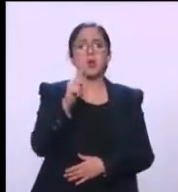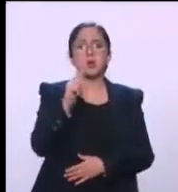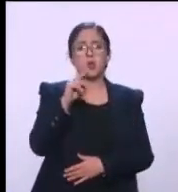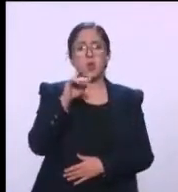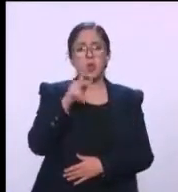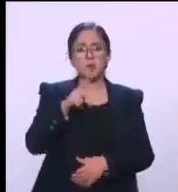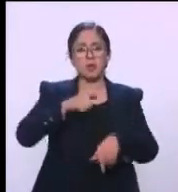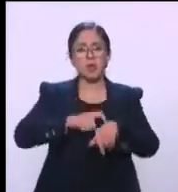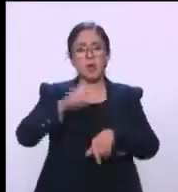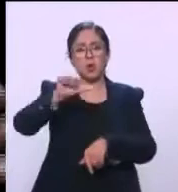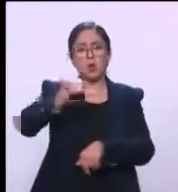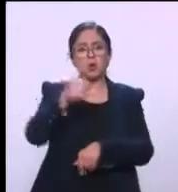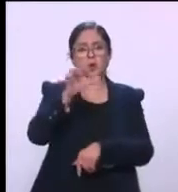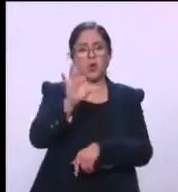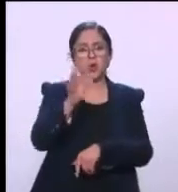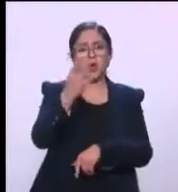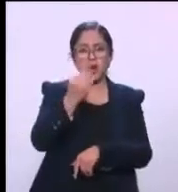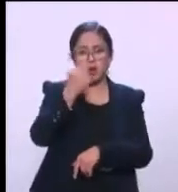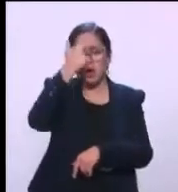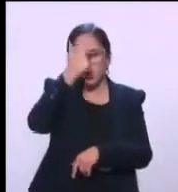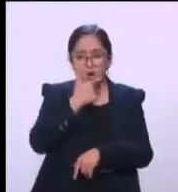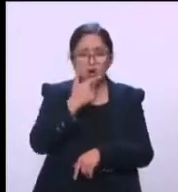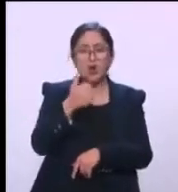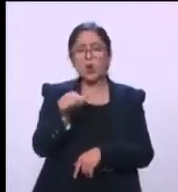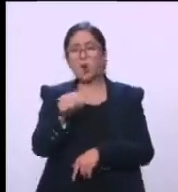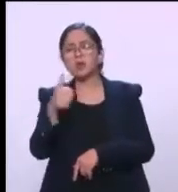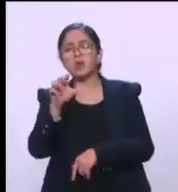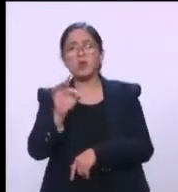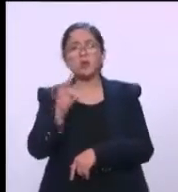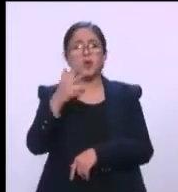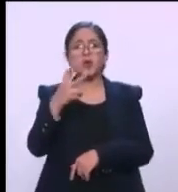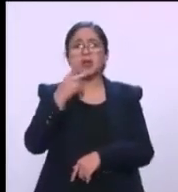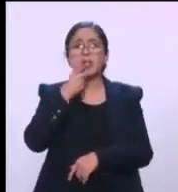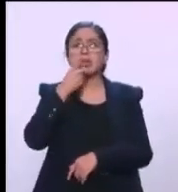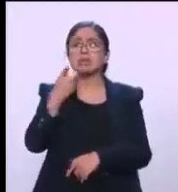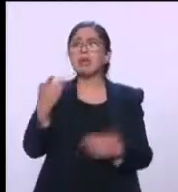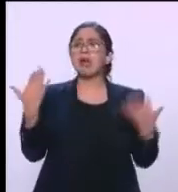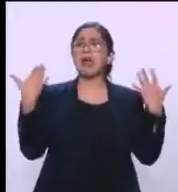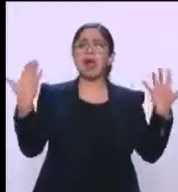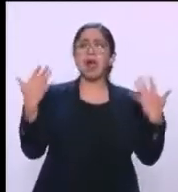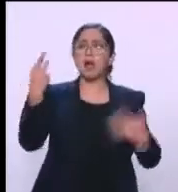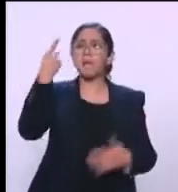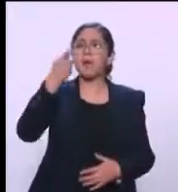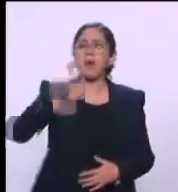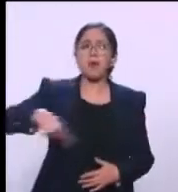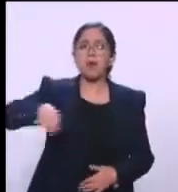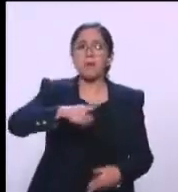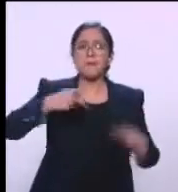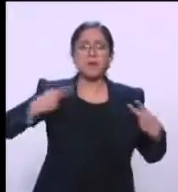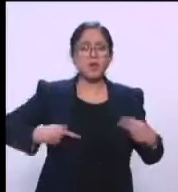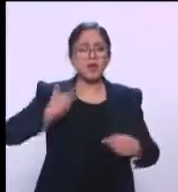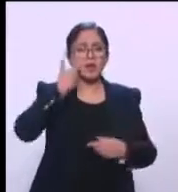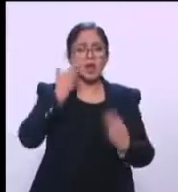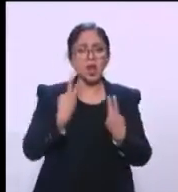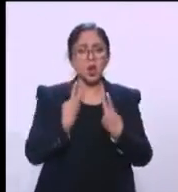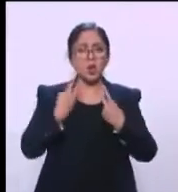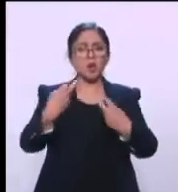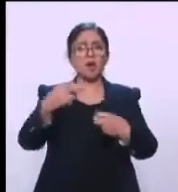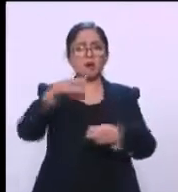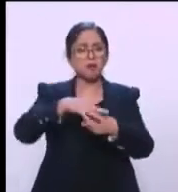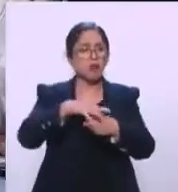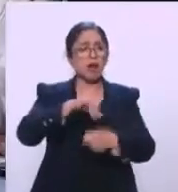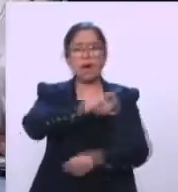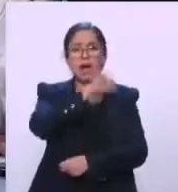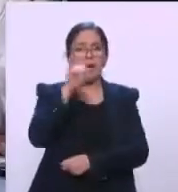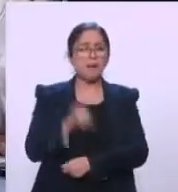tuit 11:49 de la noche, igual 11:48, diciendo: estamos a lo grande, pero están tratando de robar las elecciones, nunca les dejaremos